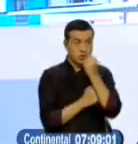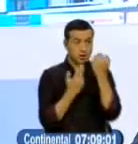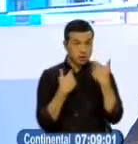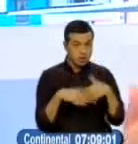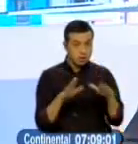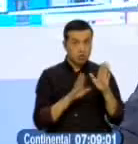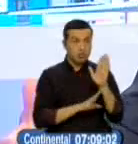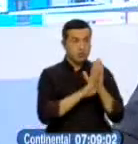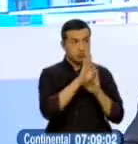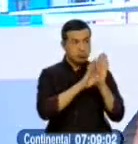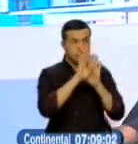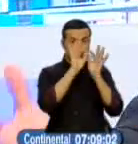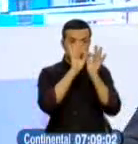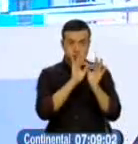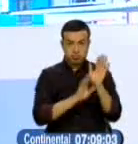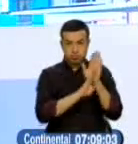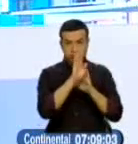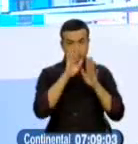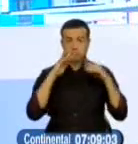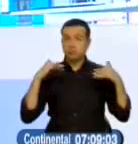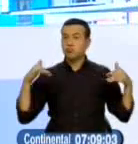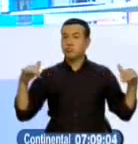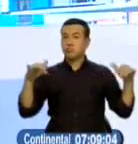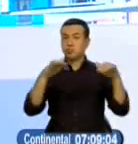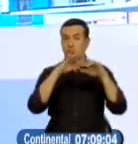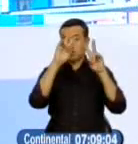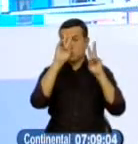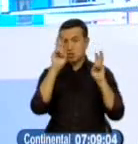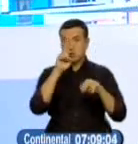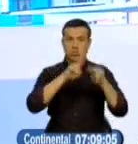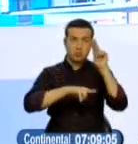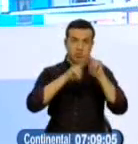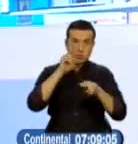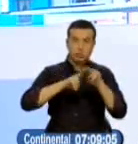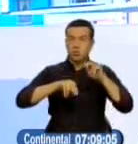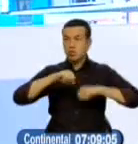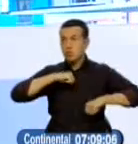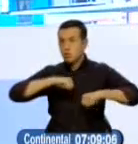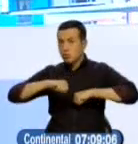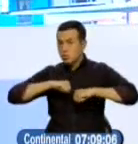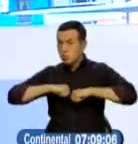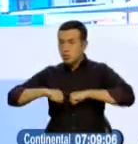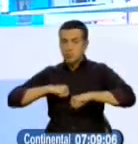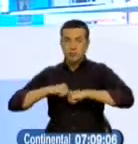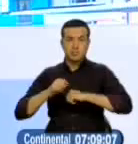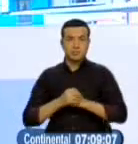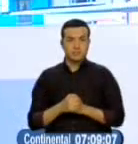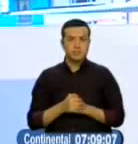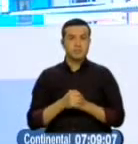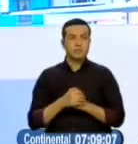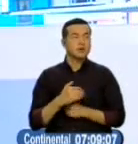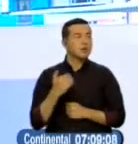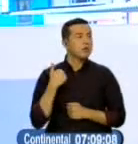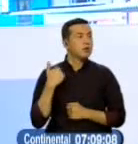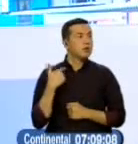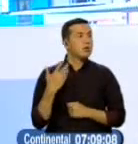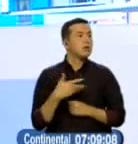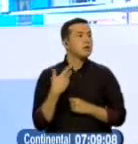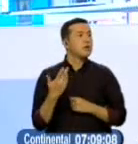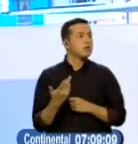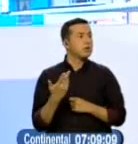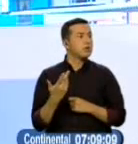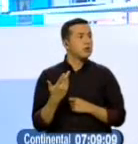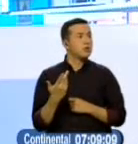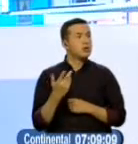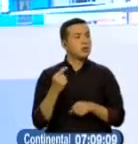decir, repotenciar, abarcar todos los aspectos de infraestructura, de gestión, tener una